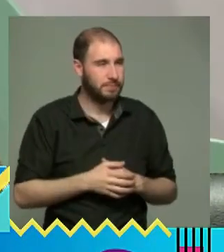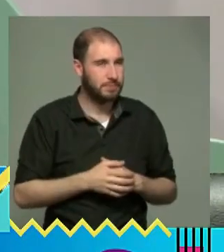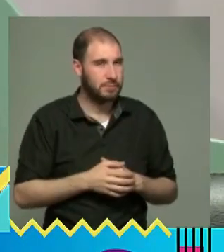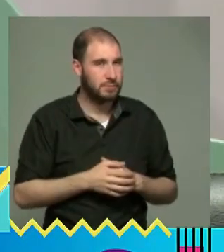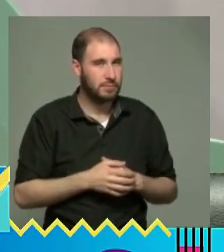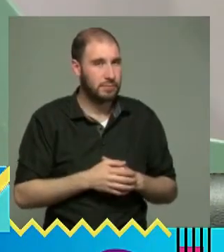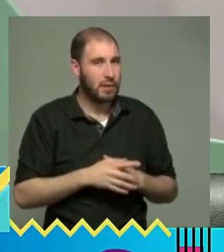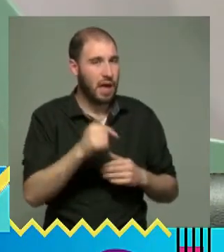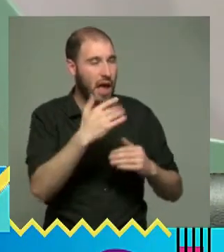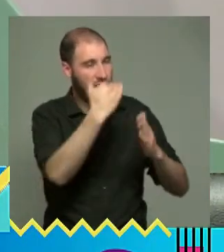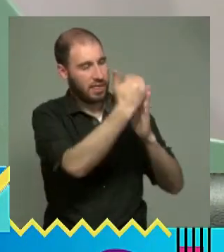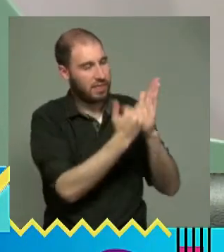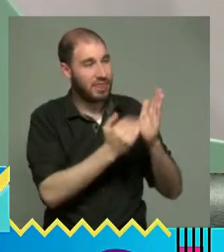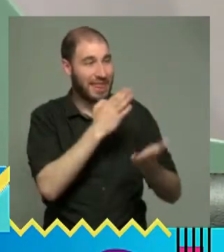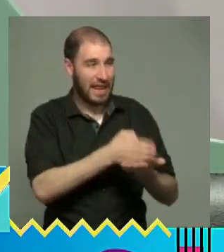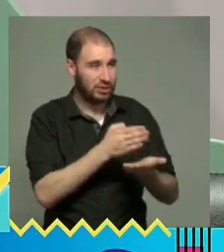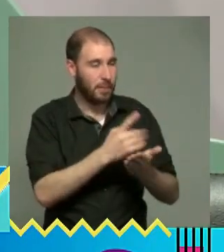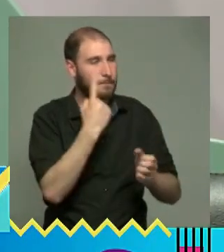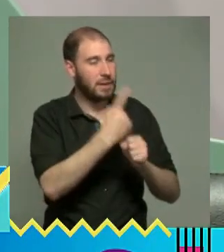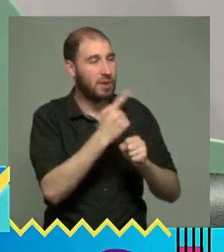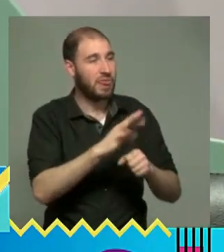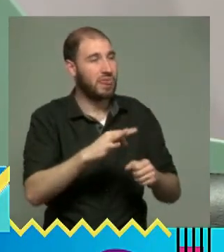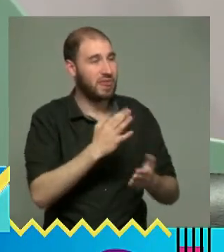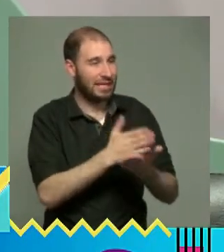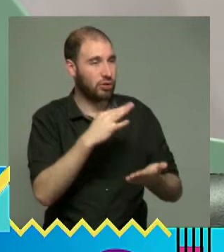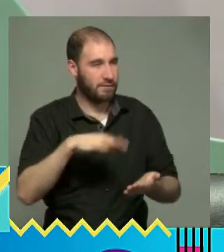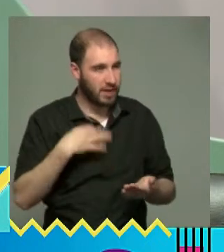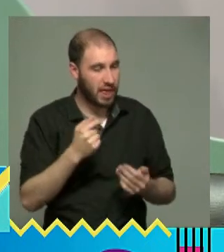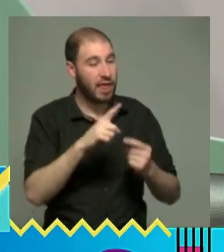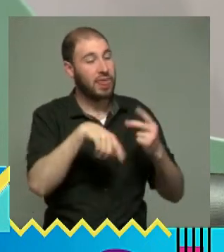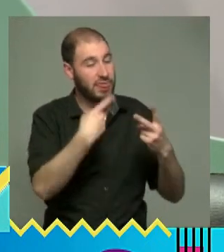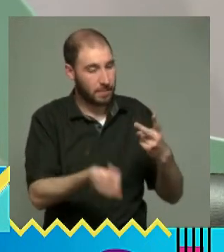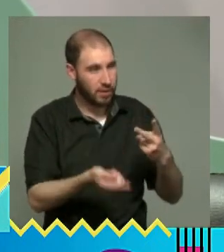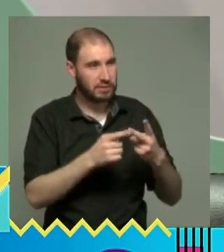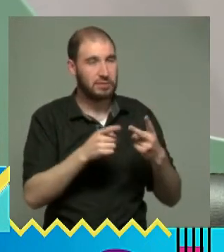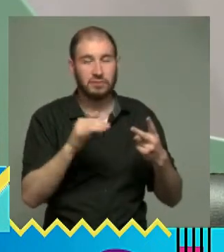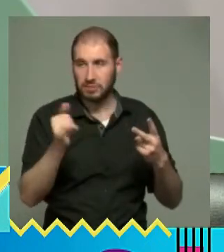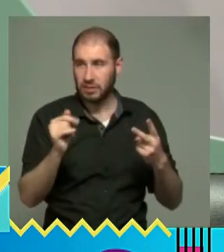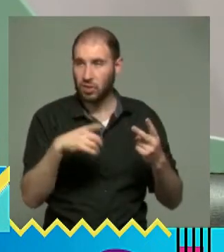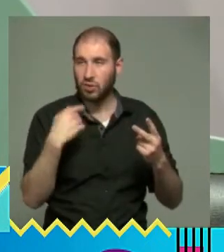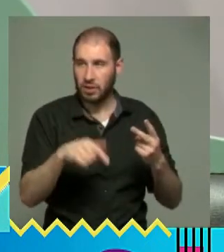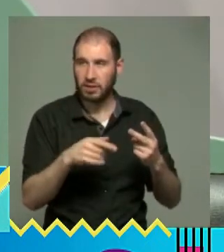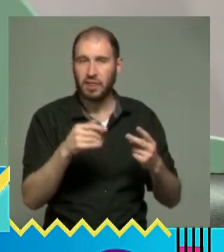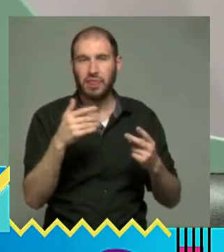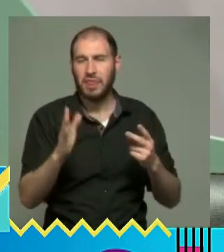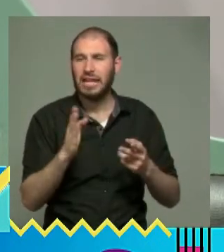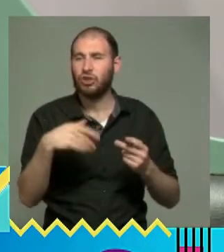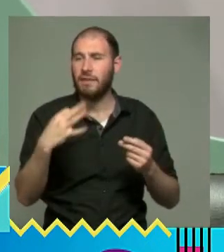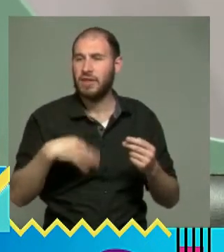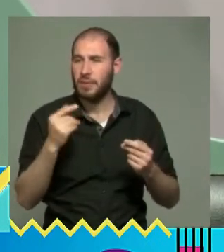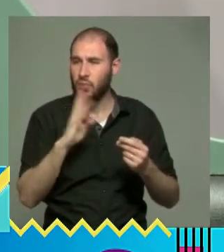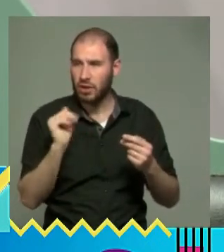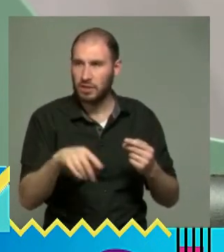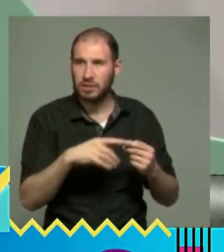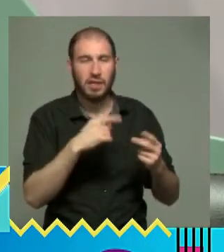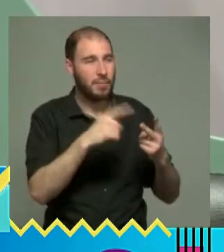En ese rango de derechos, el primero es el derecho a la vida. Y después podemos seguir, cuando uno ve que ya tenemos la vida, podemos seguir